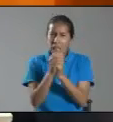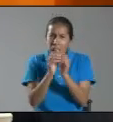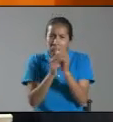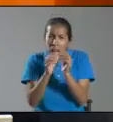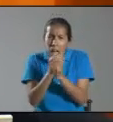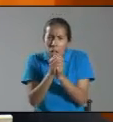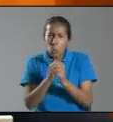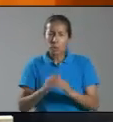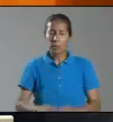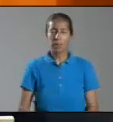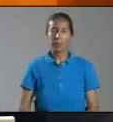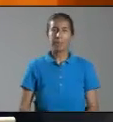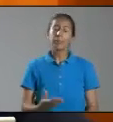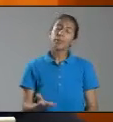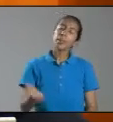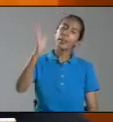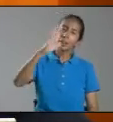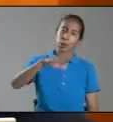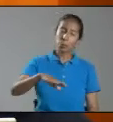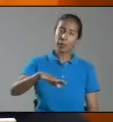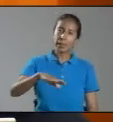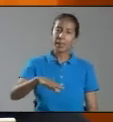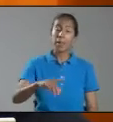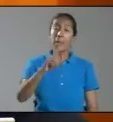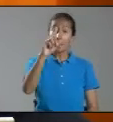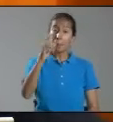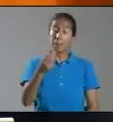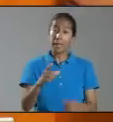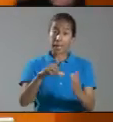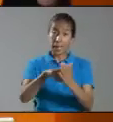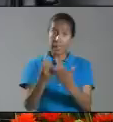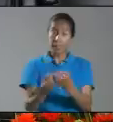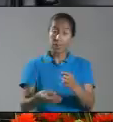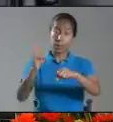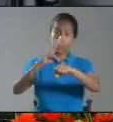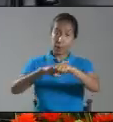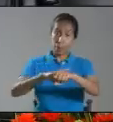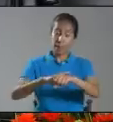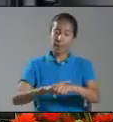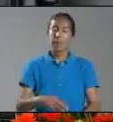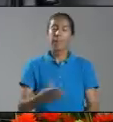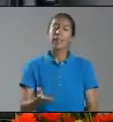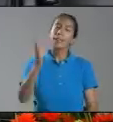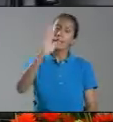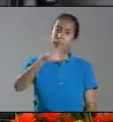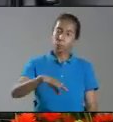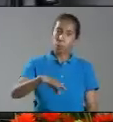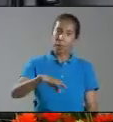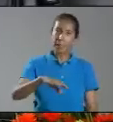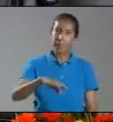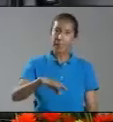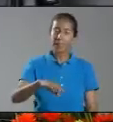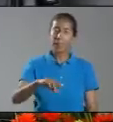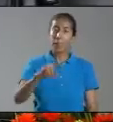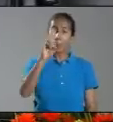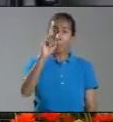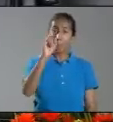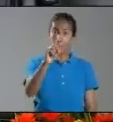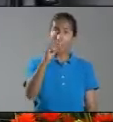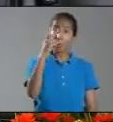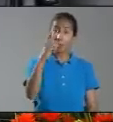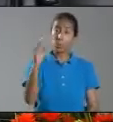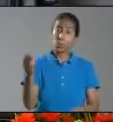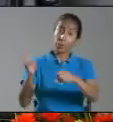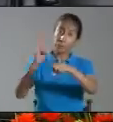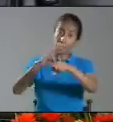Samuel. Primer libro y segundo libro de Samuel. Después viene Saúl, primero y segundo de Samuel. Y